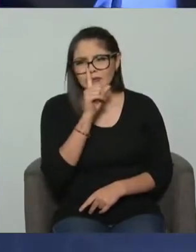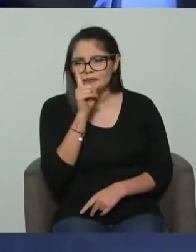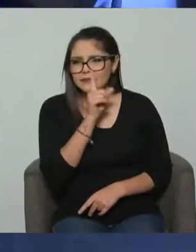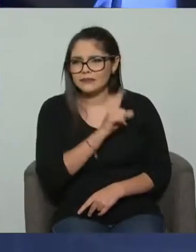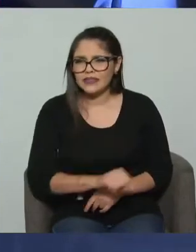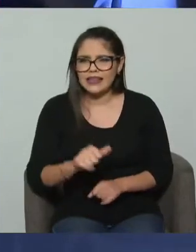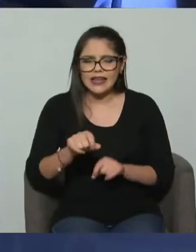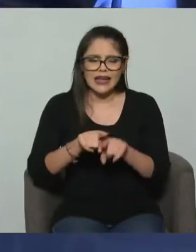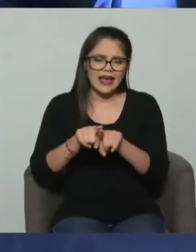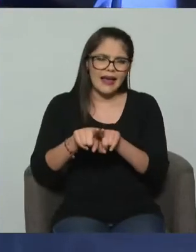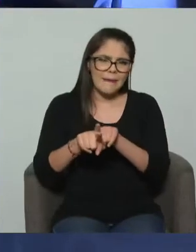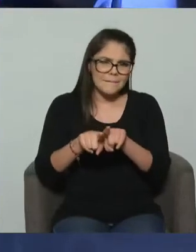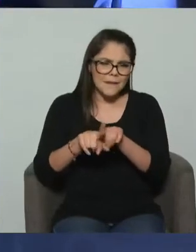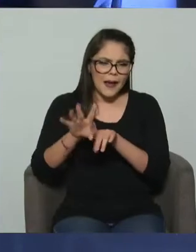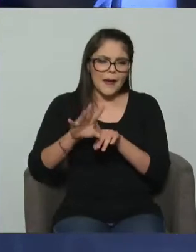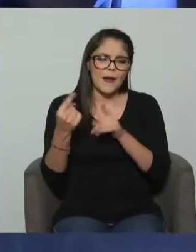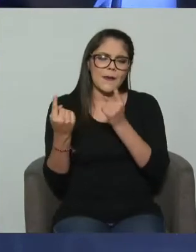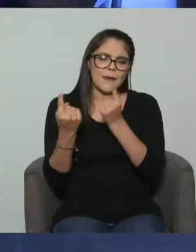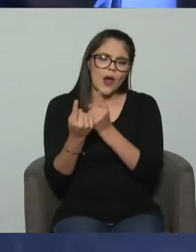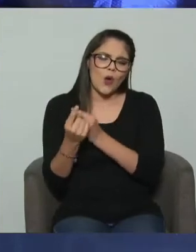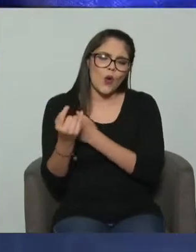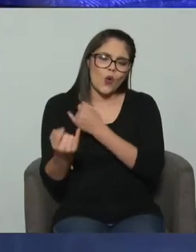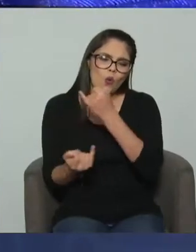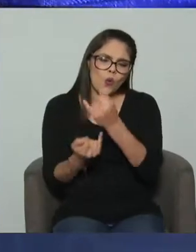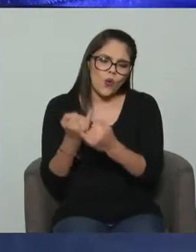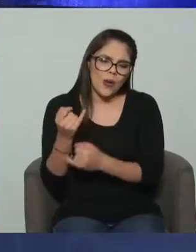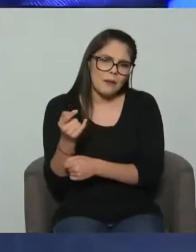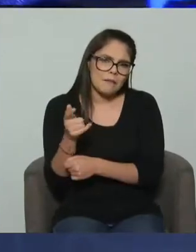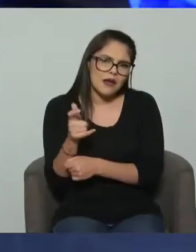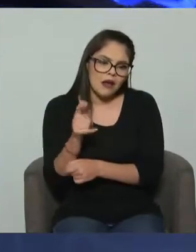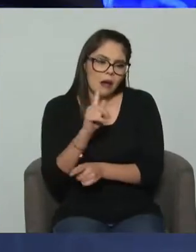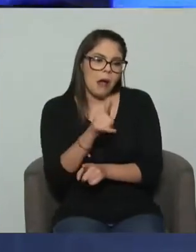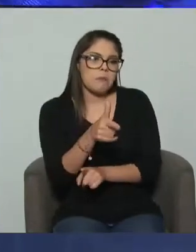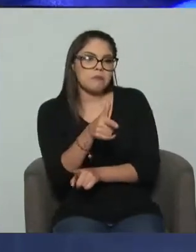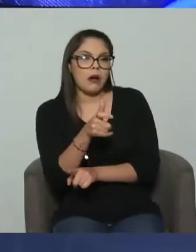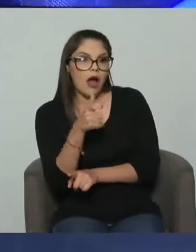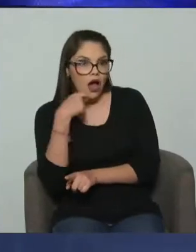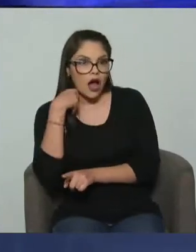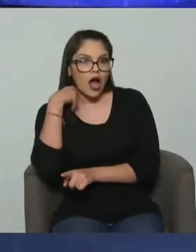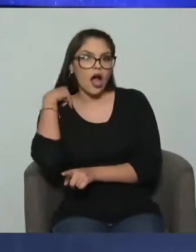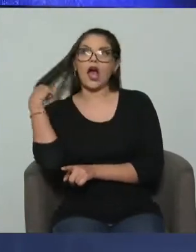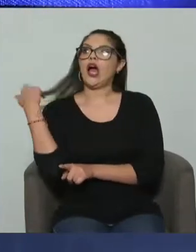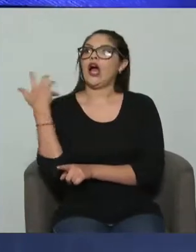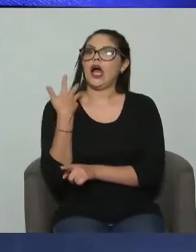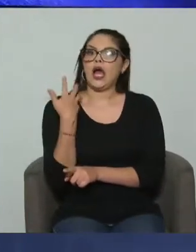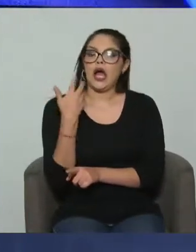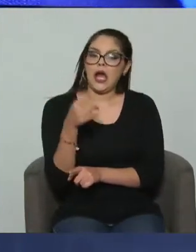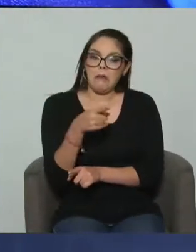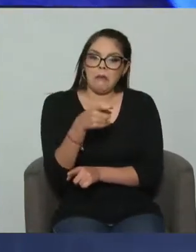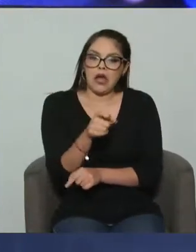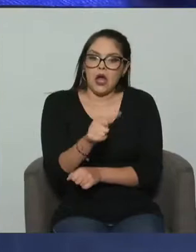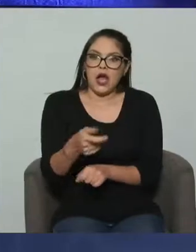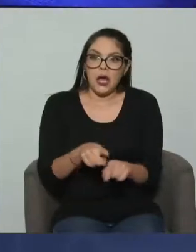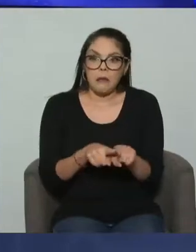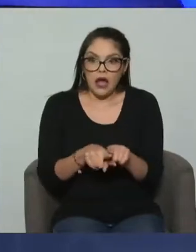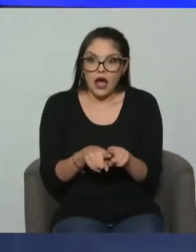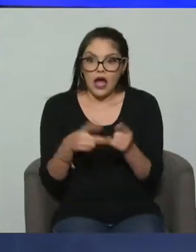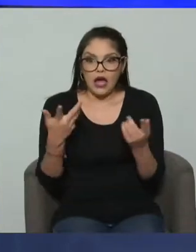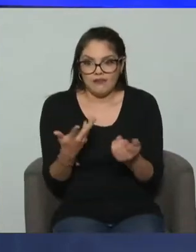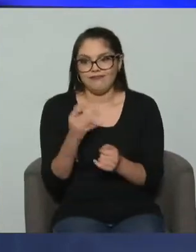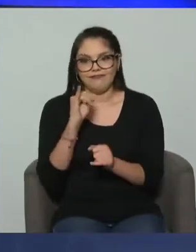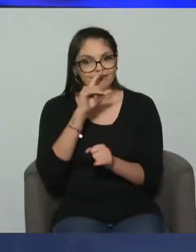que mira, es que está en el cajón guardado, en la caja arriba, en donde nadie sabe. ¿Sabes que